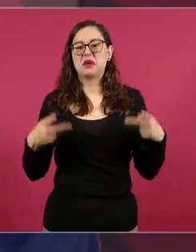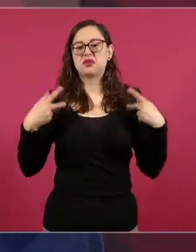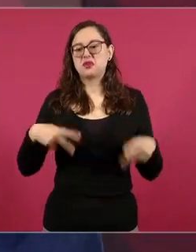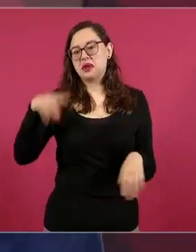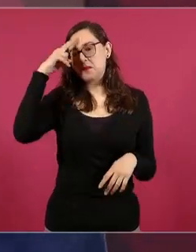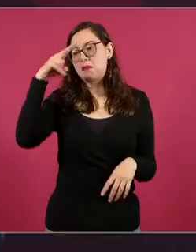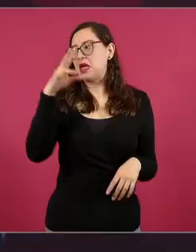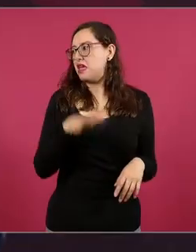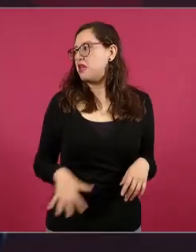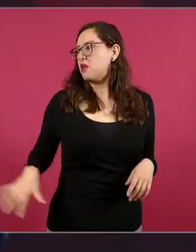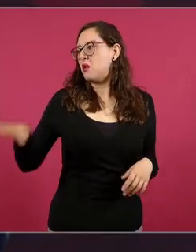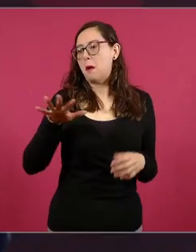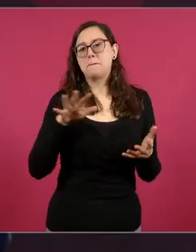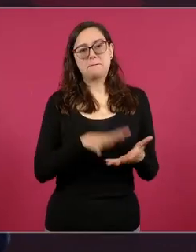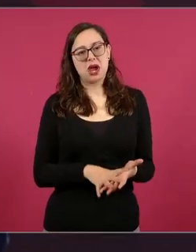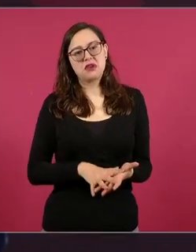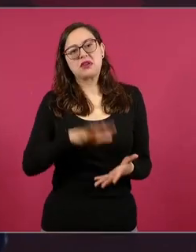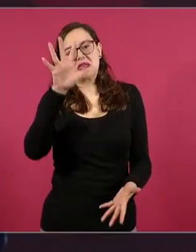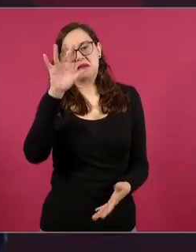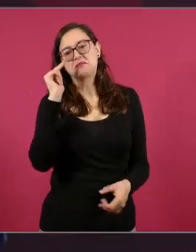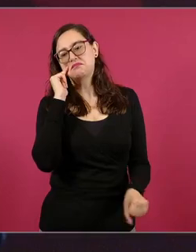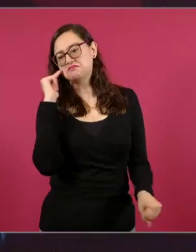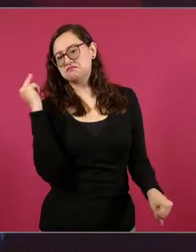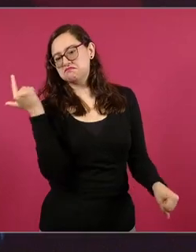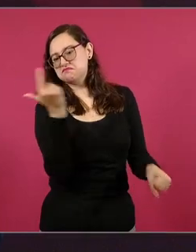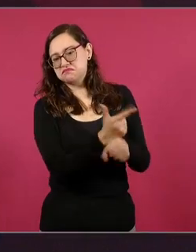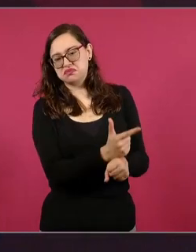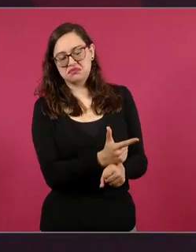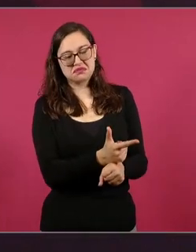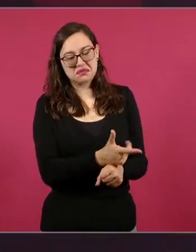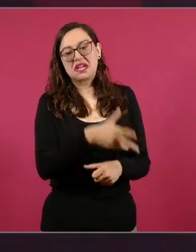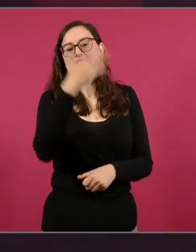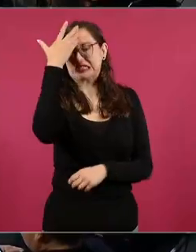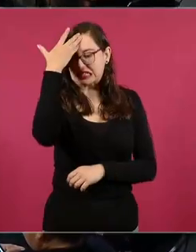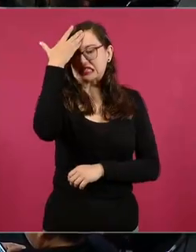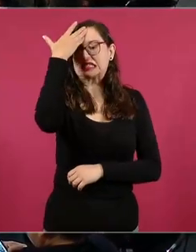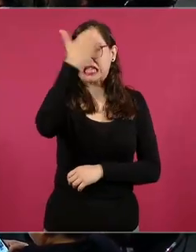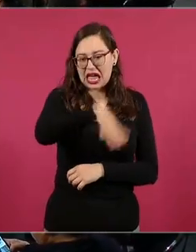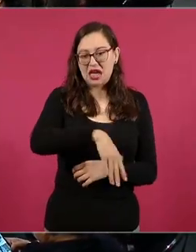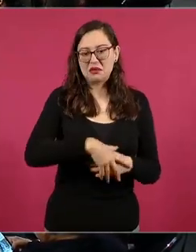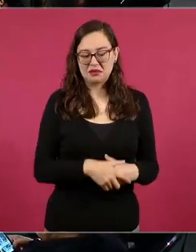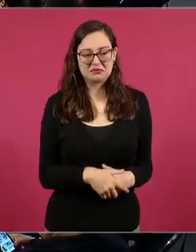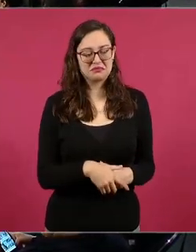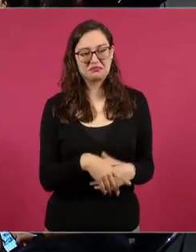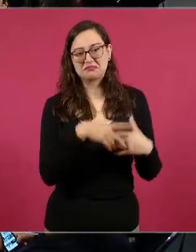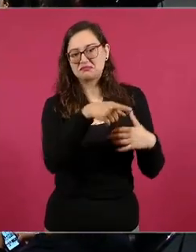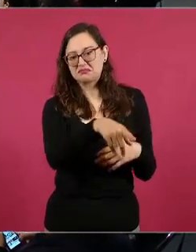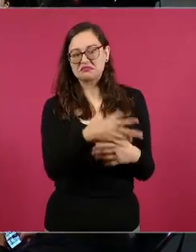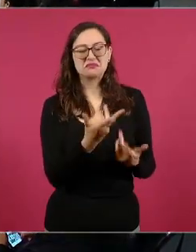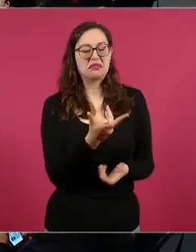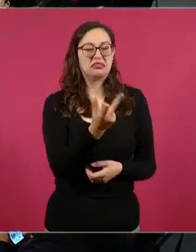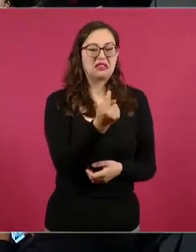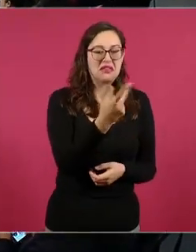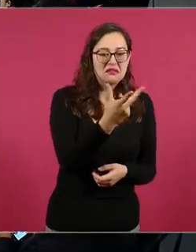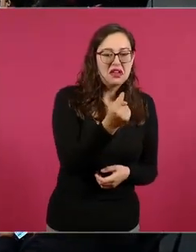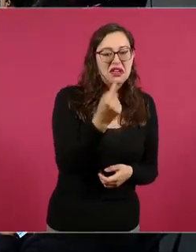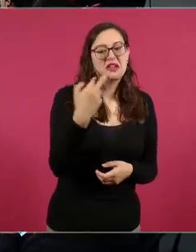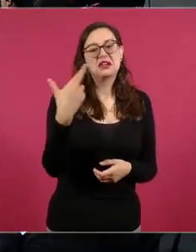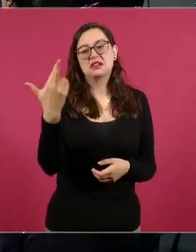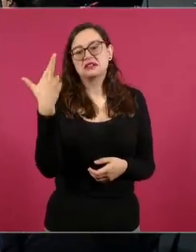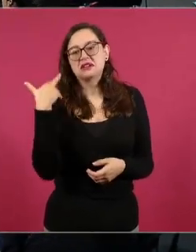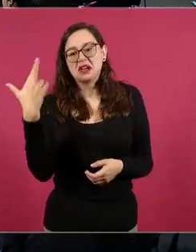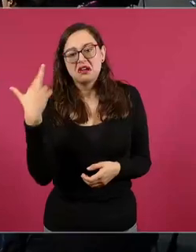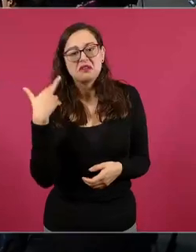saben que los medios de información, con honrosas excepciones en nuestro